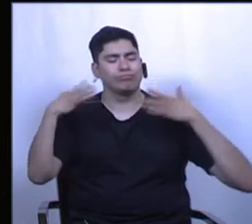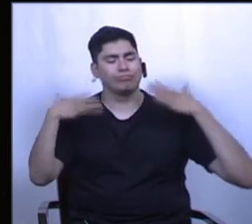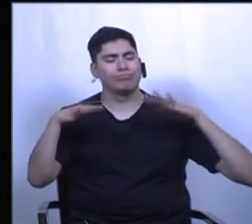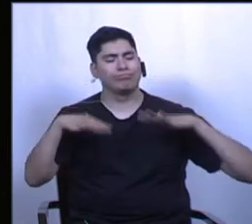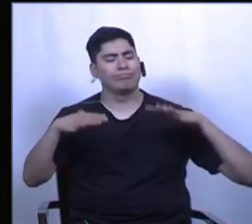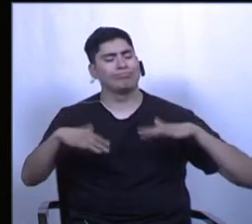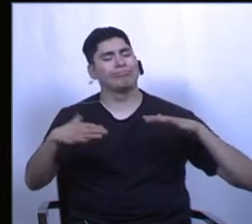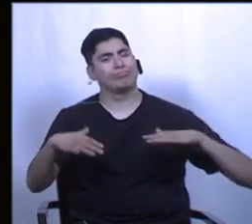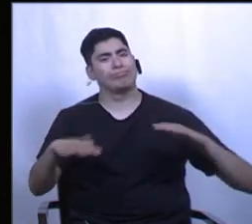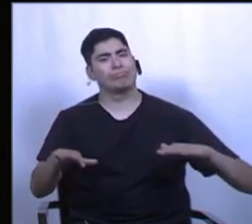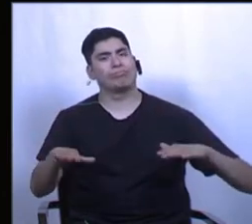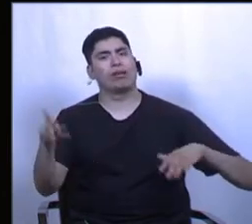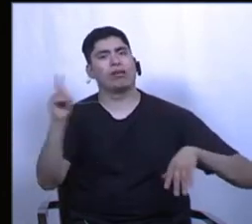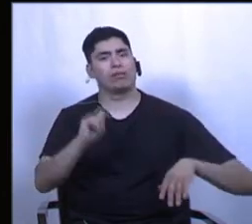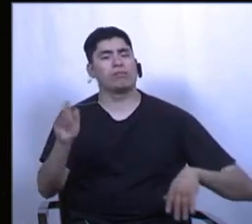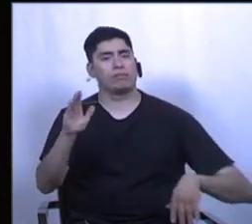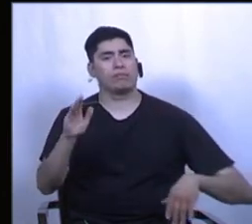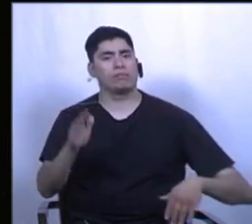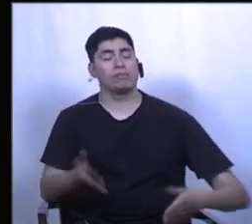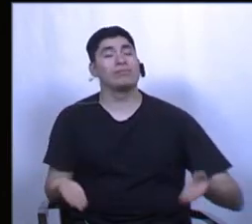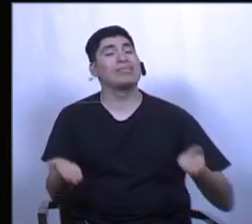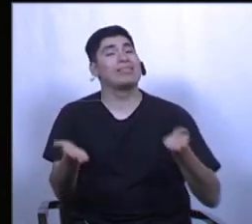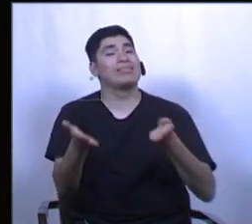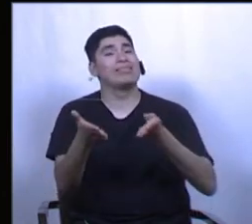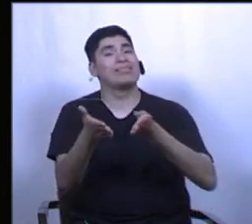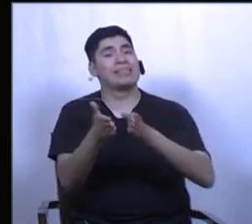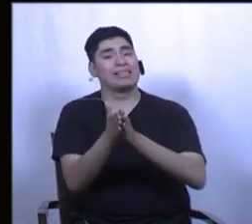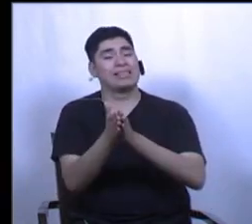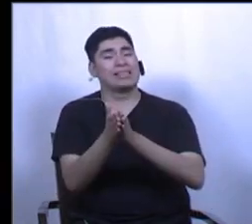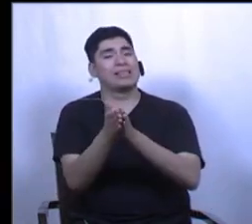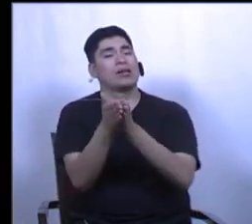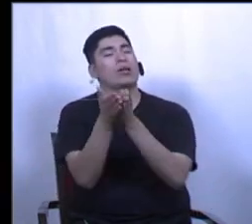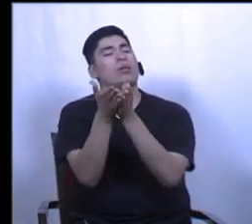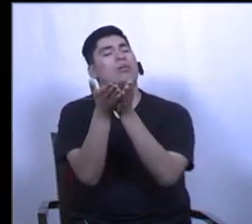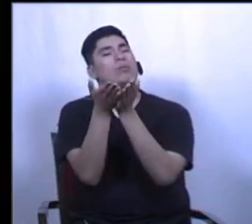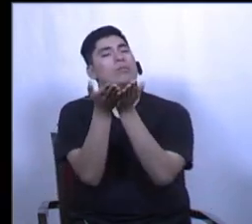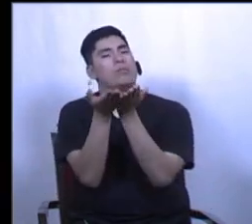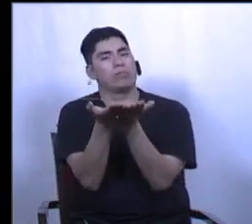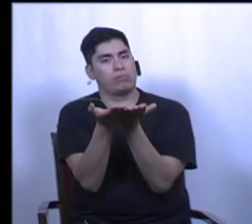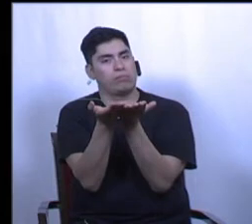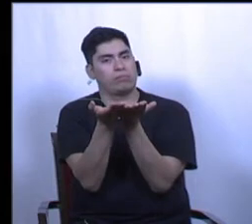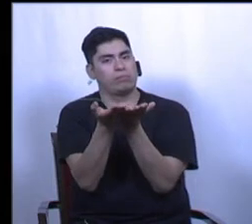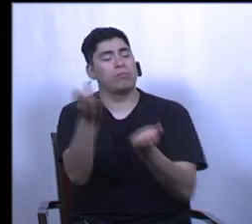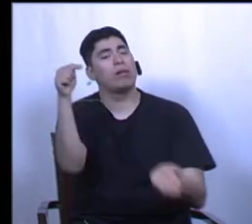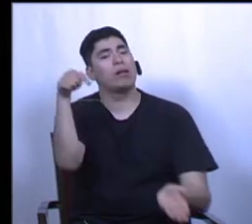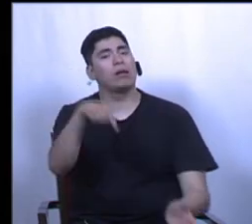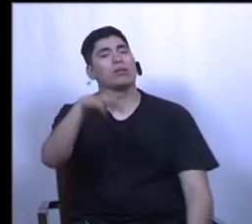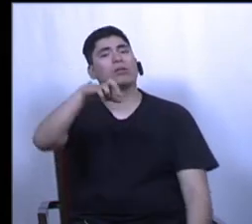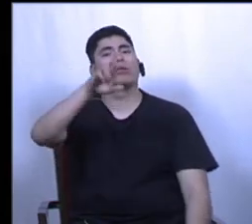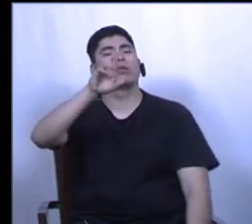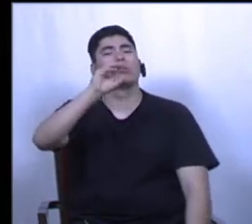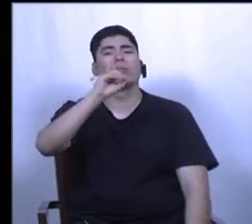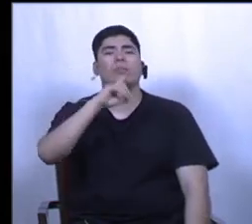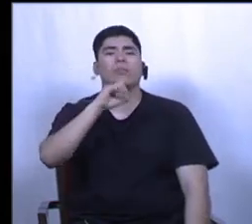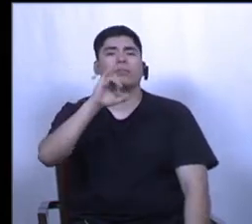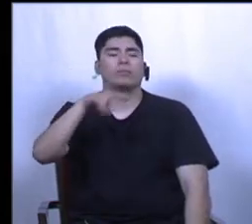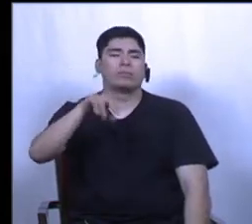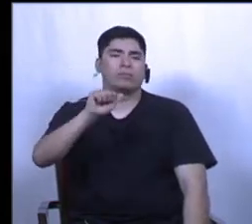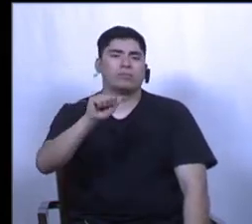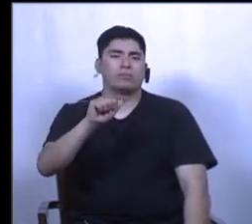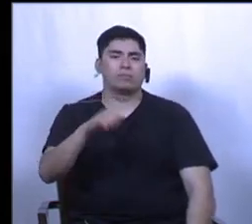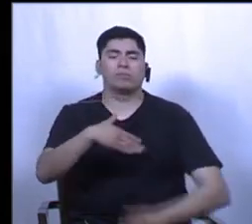temperatura. Cuando las tienen las sillas dobladas, trata de desdoblarse. Esta es una proteína